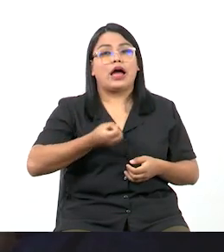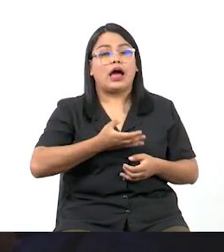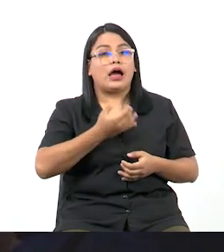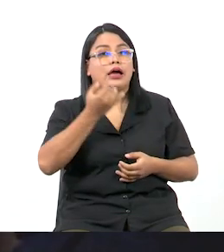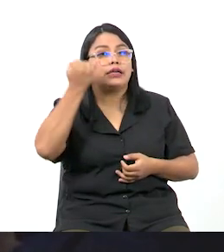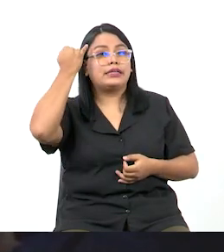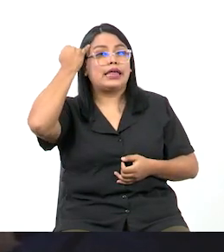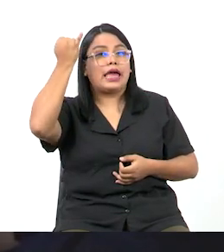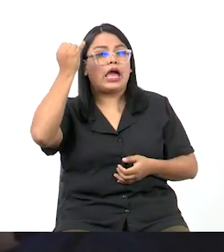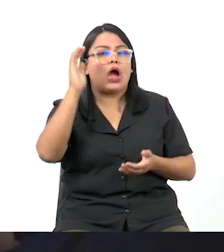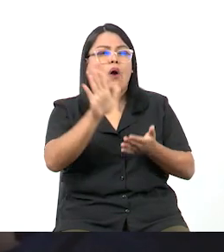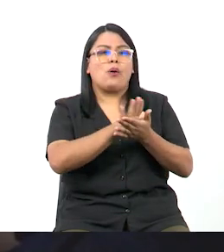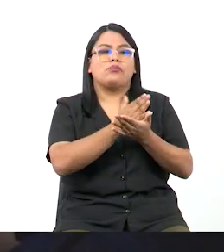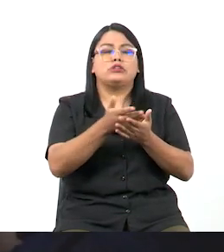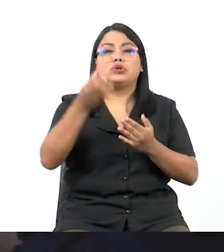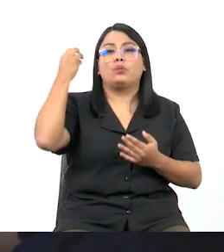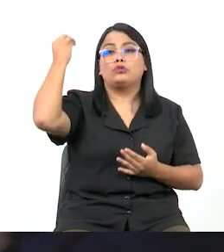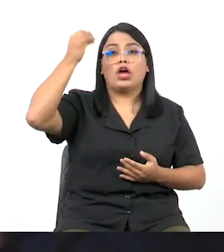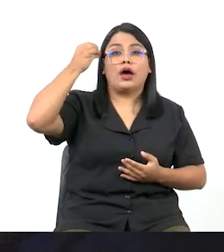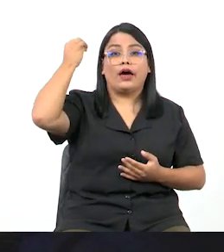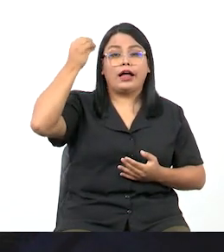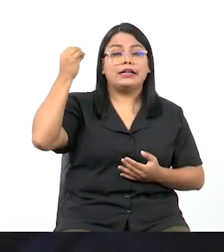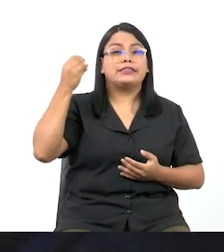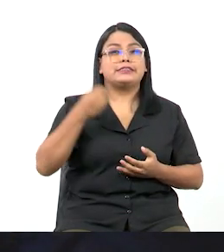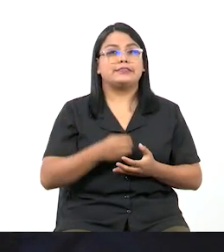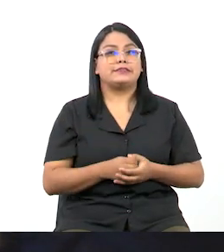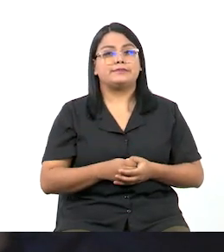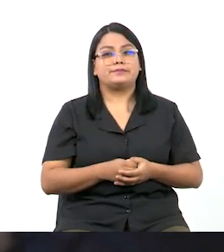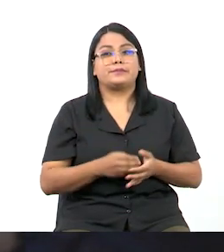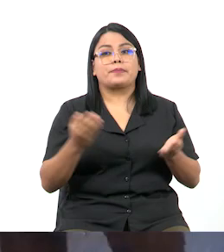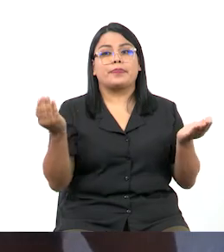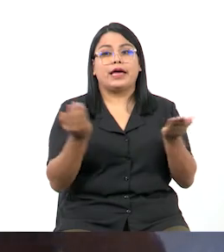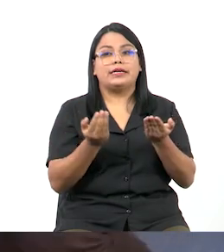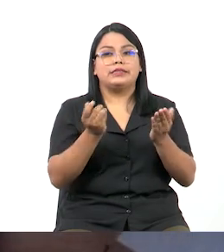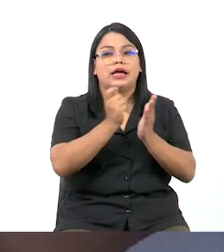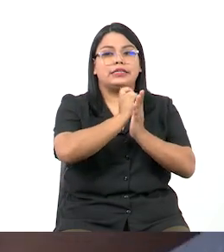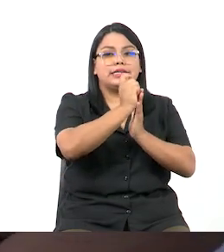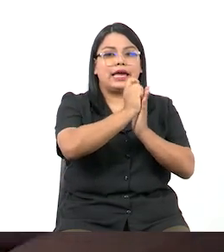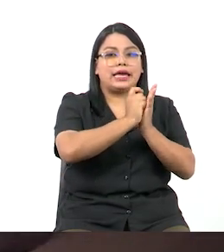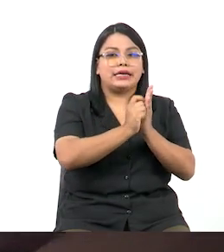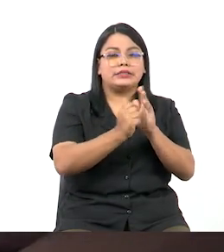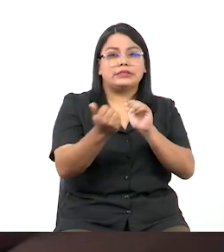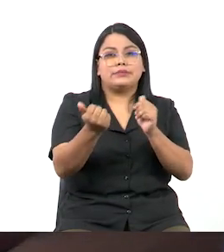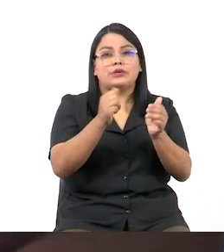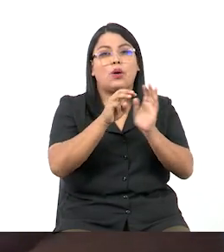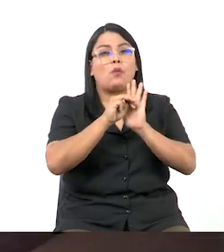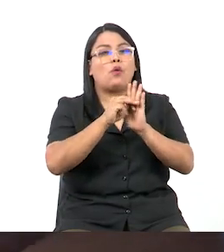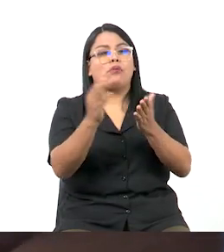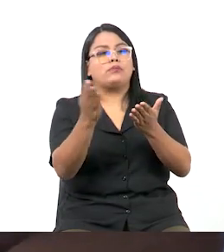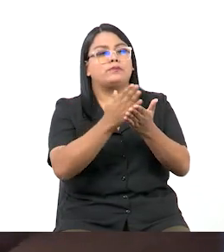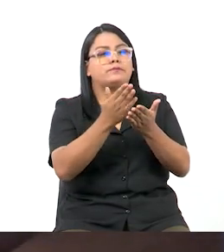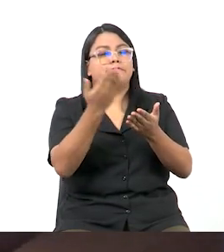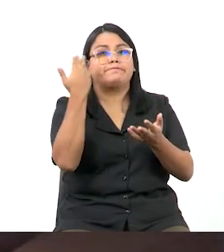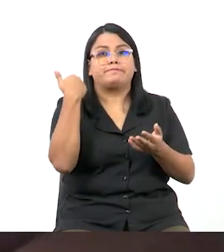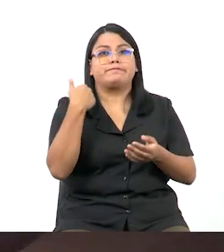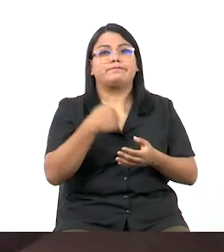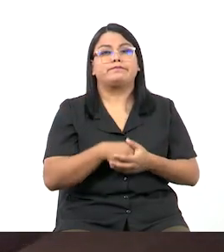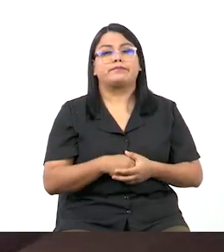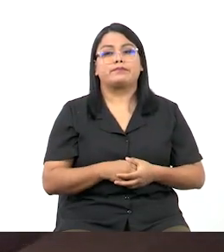Interpretar ideas. Compartir opiniones. Elaborar textos según modelos